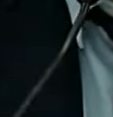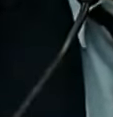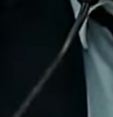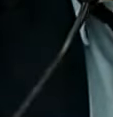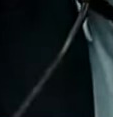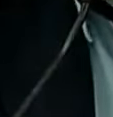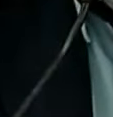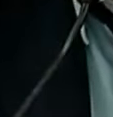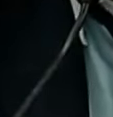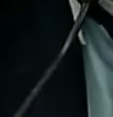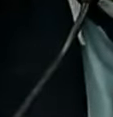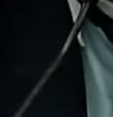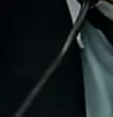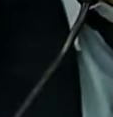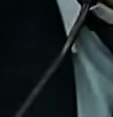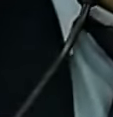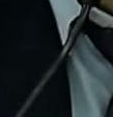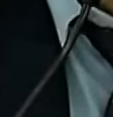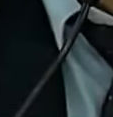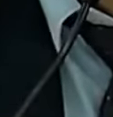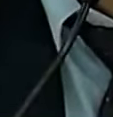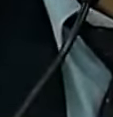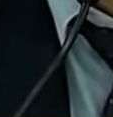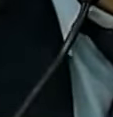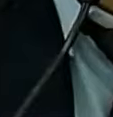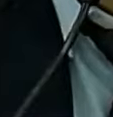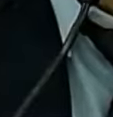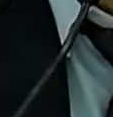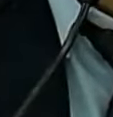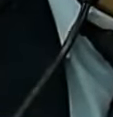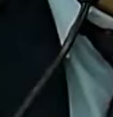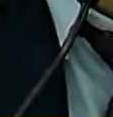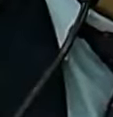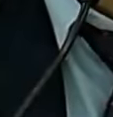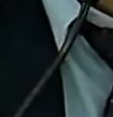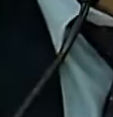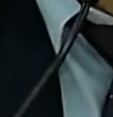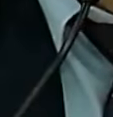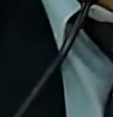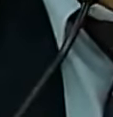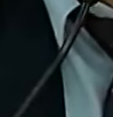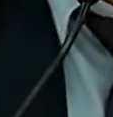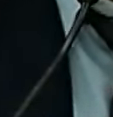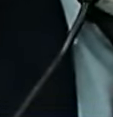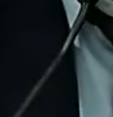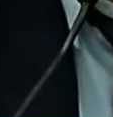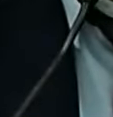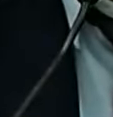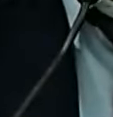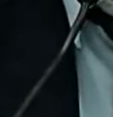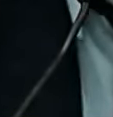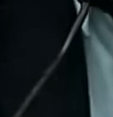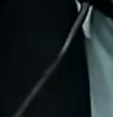y estuvimos hasta altas horas del día todos estos días, viernes, sábado, domingo, y